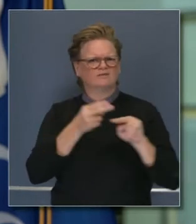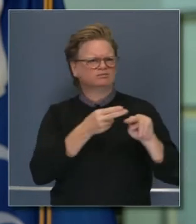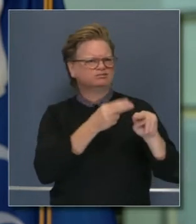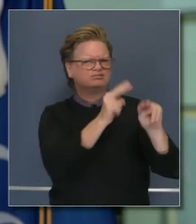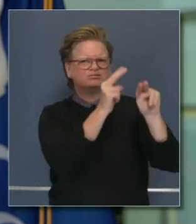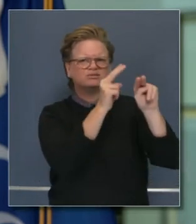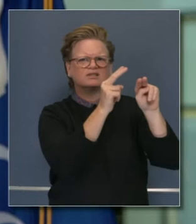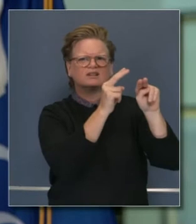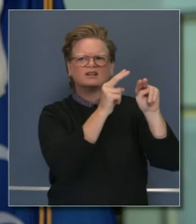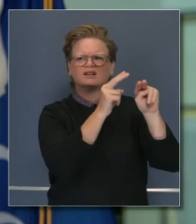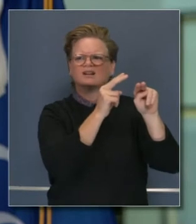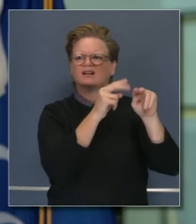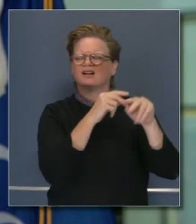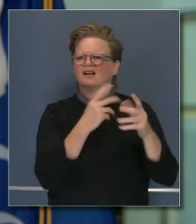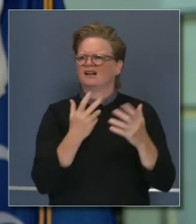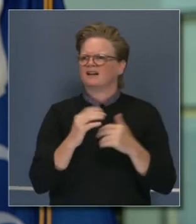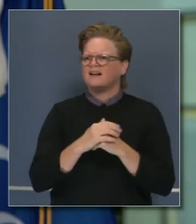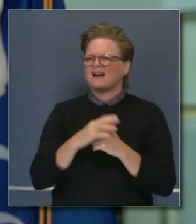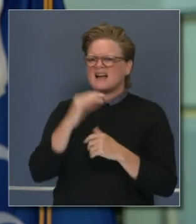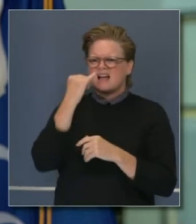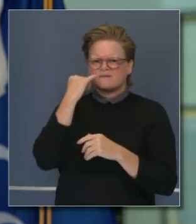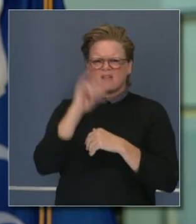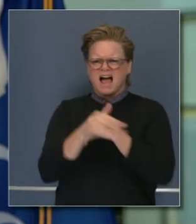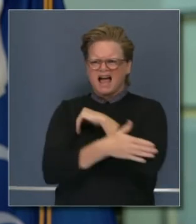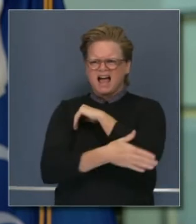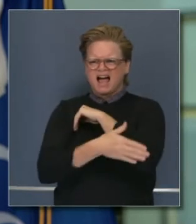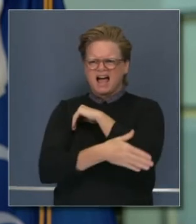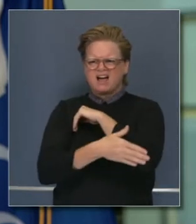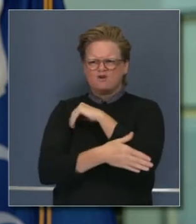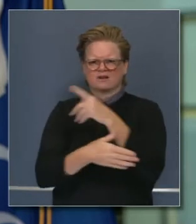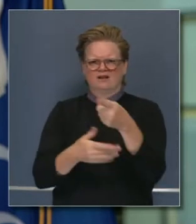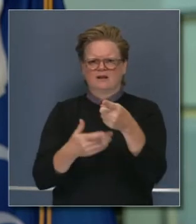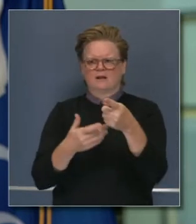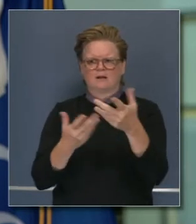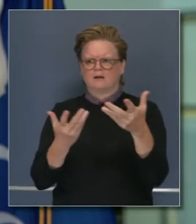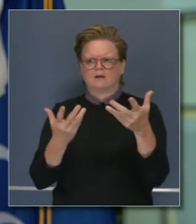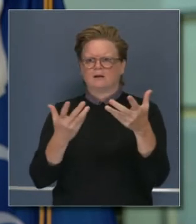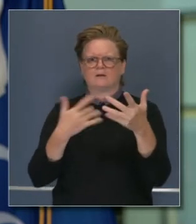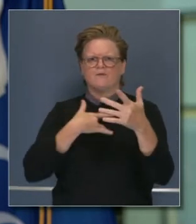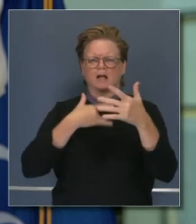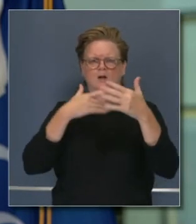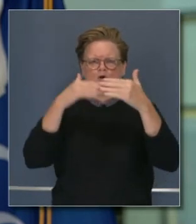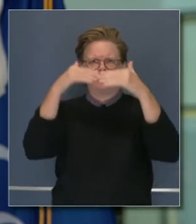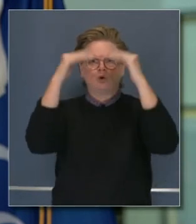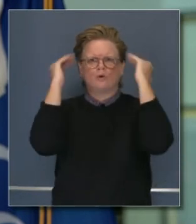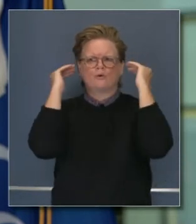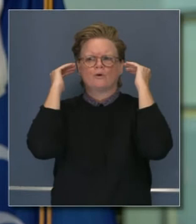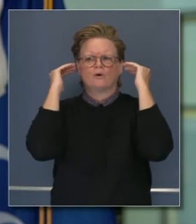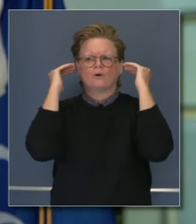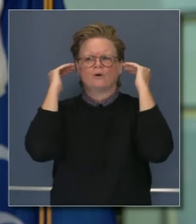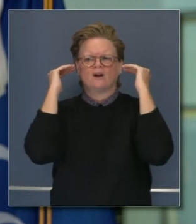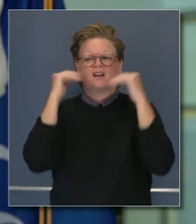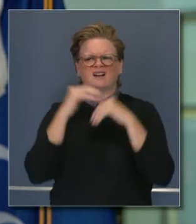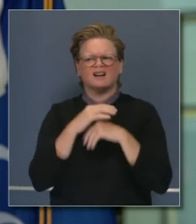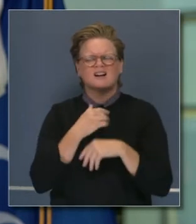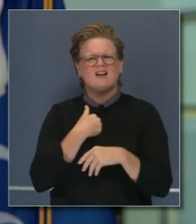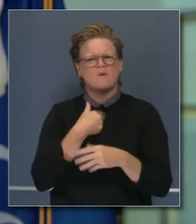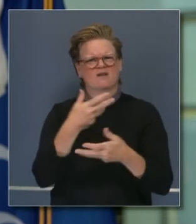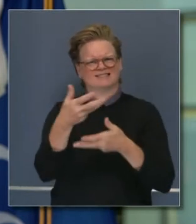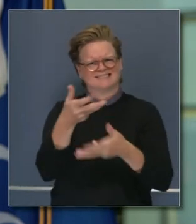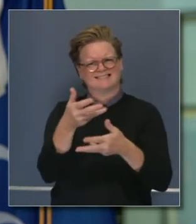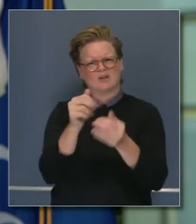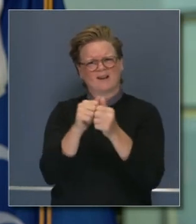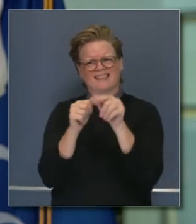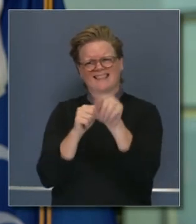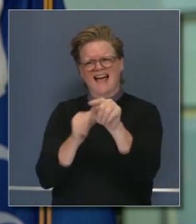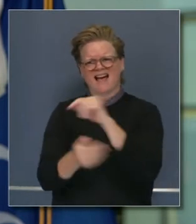cuidados intensivos, y algún condado en particular está experimentando estos aumentos, trabajaremos con